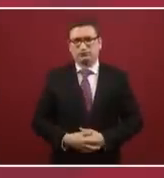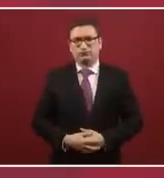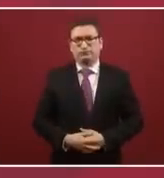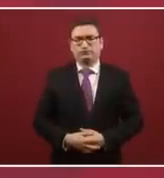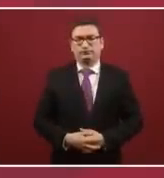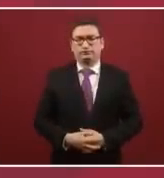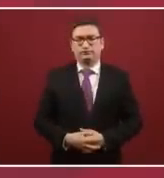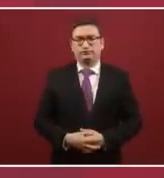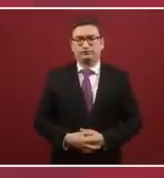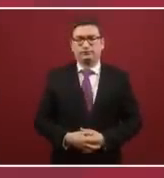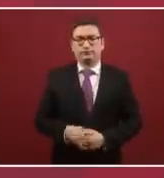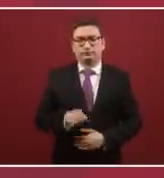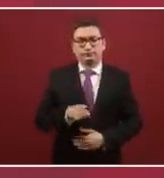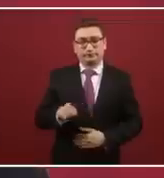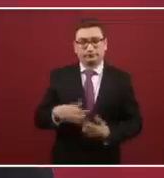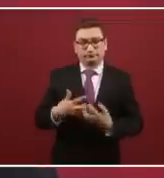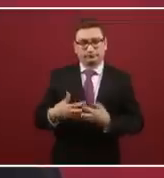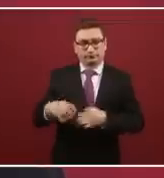las empresas